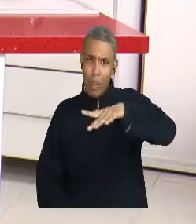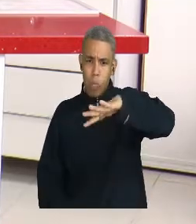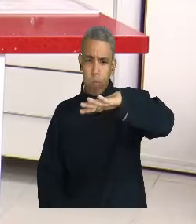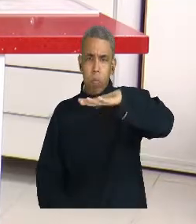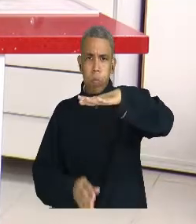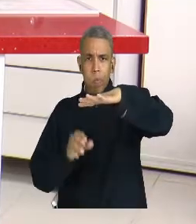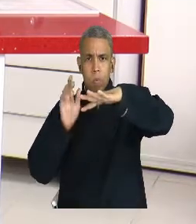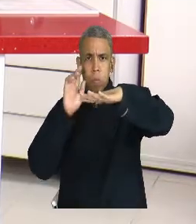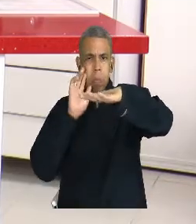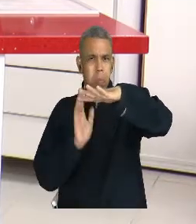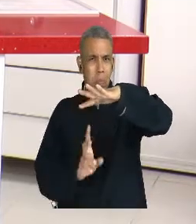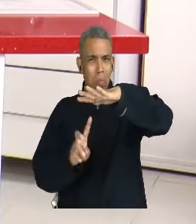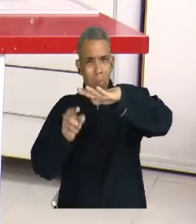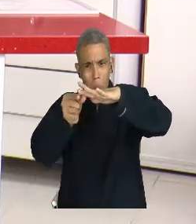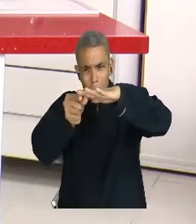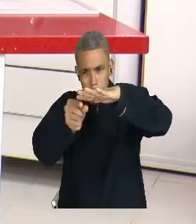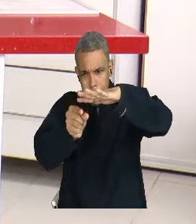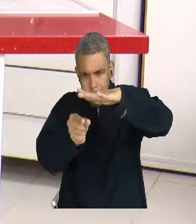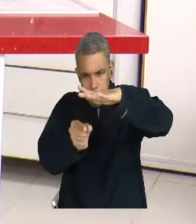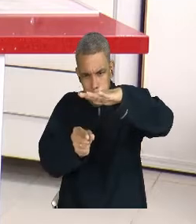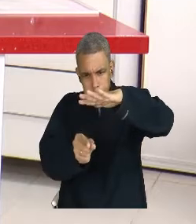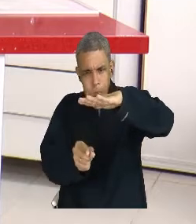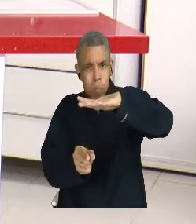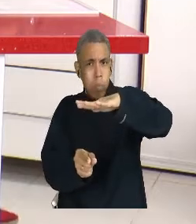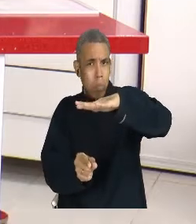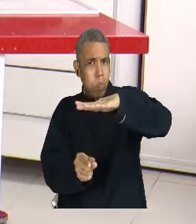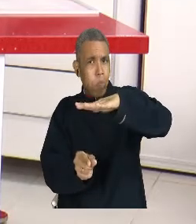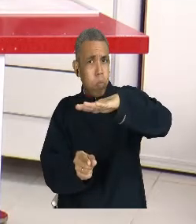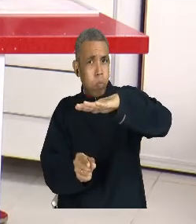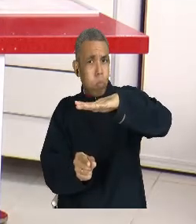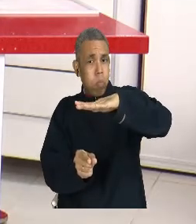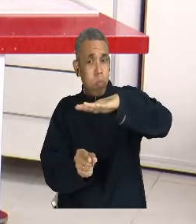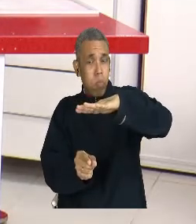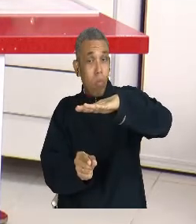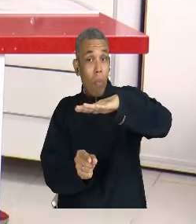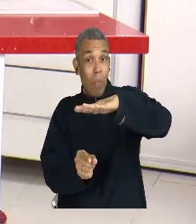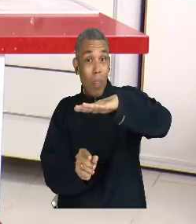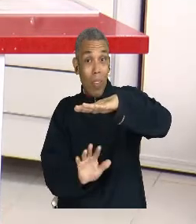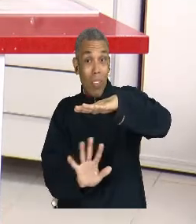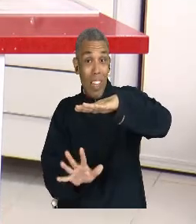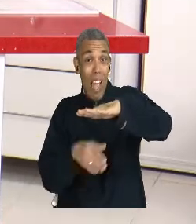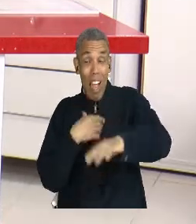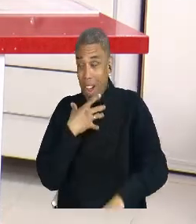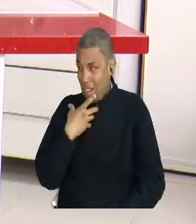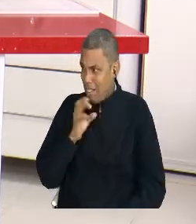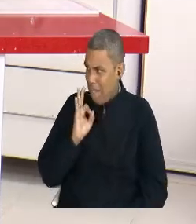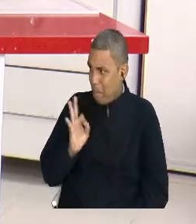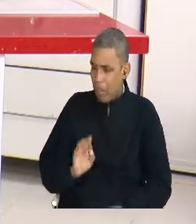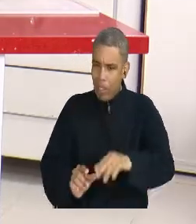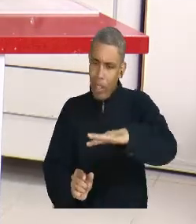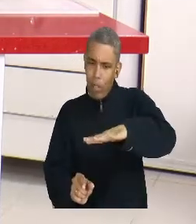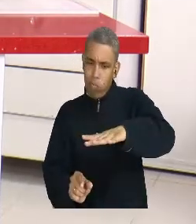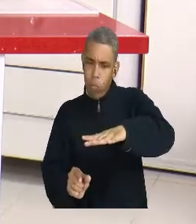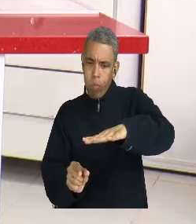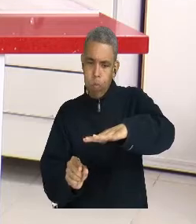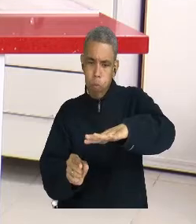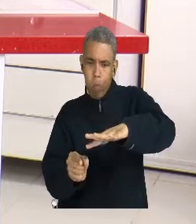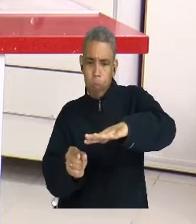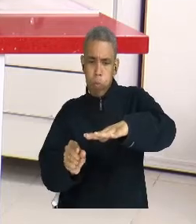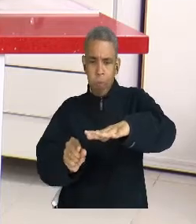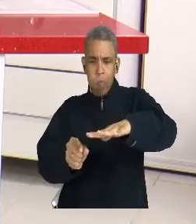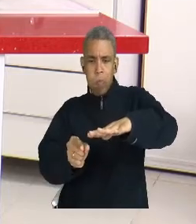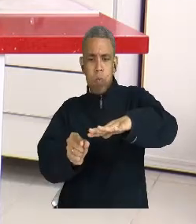para saber qué. Rochi, ¿me regalas un sartén abajo, por favor? Vale. Voy a mirar acá